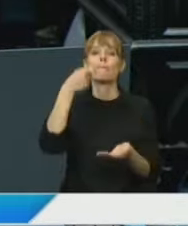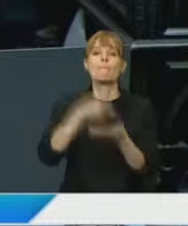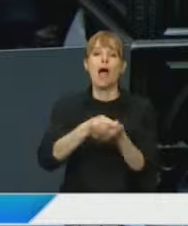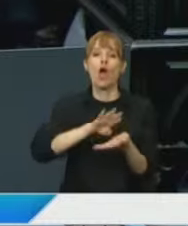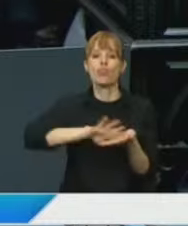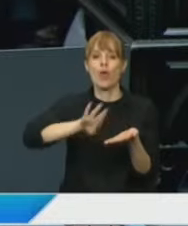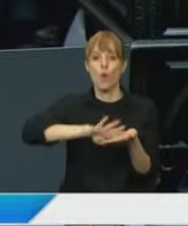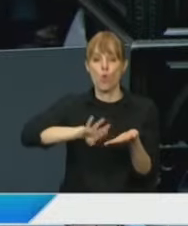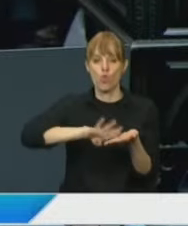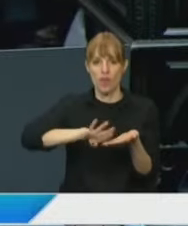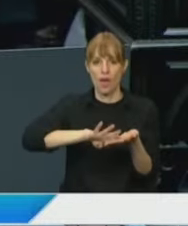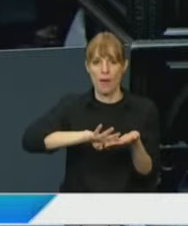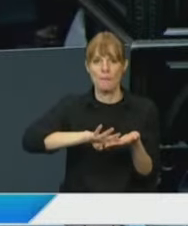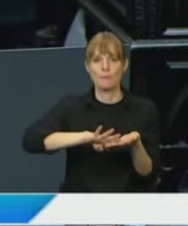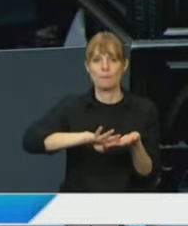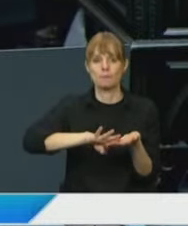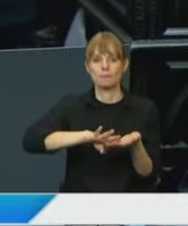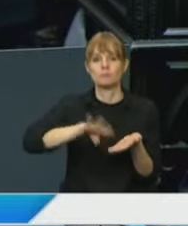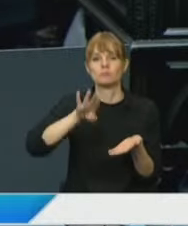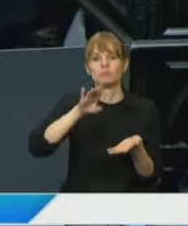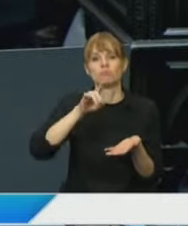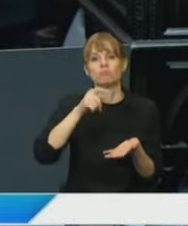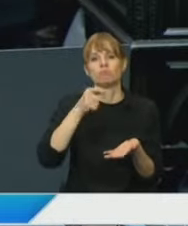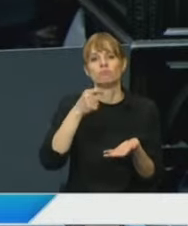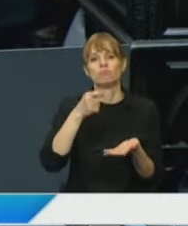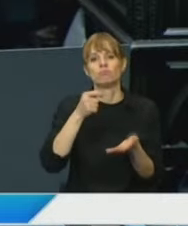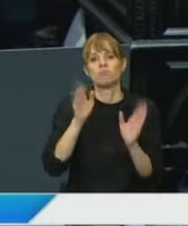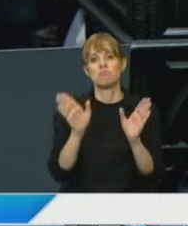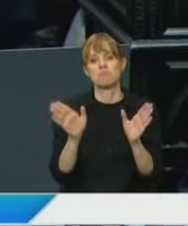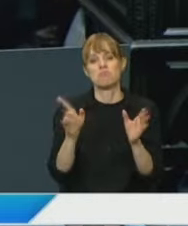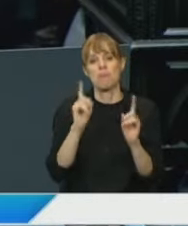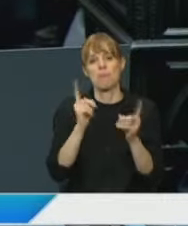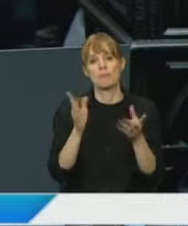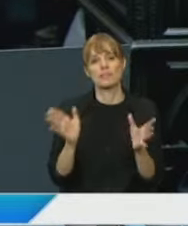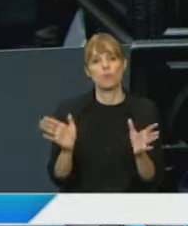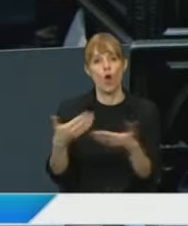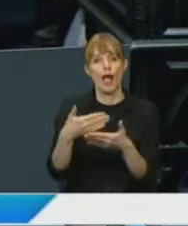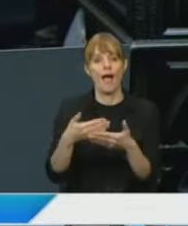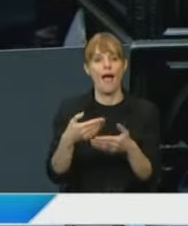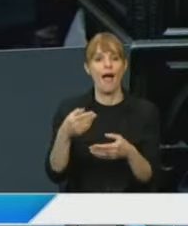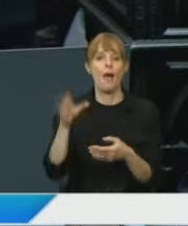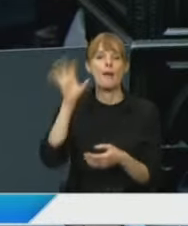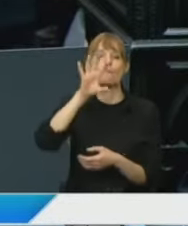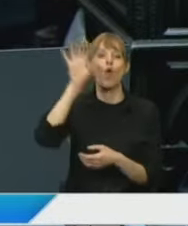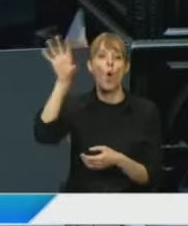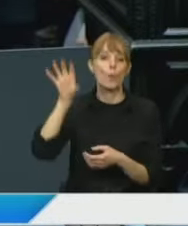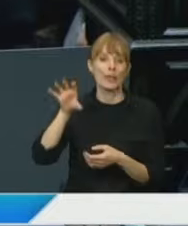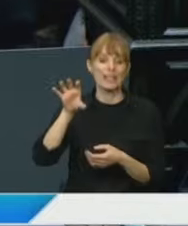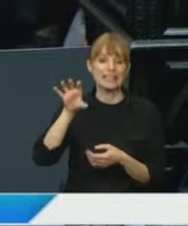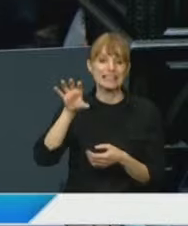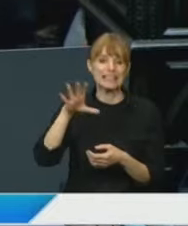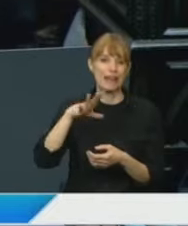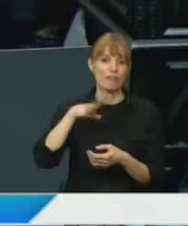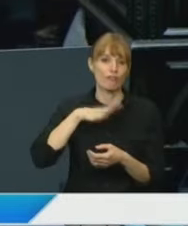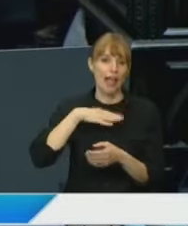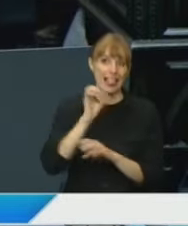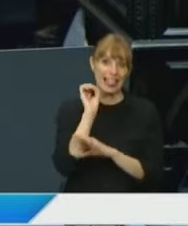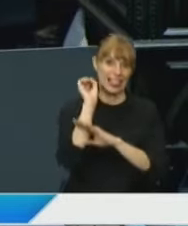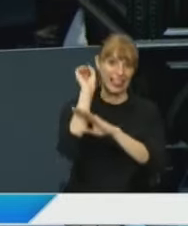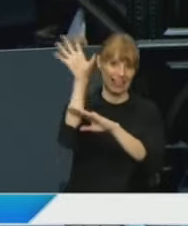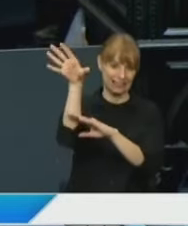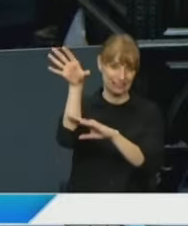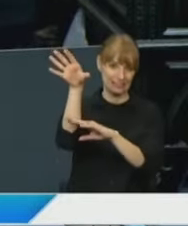alimentos. ¿Cuándo se preocupaban con los alimentos? Exactamente. Entonces ahora, como esto no va a salir, van a decir, a ver, Milei no quiere a los